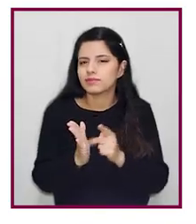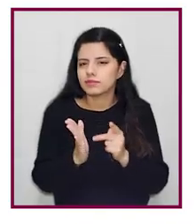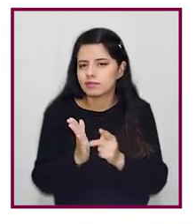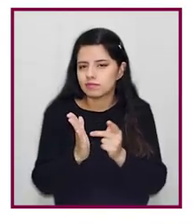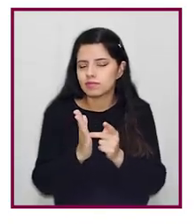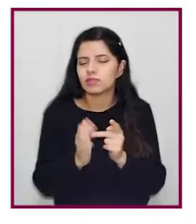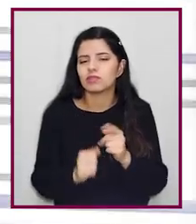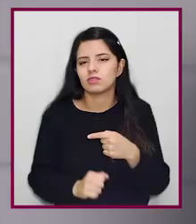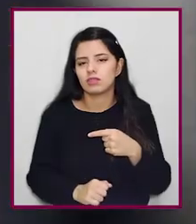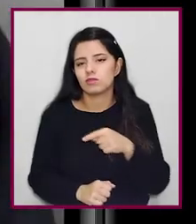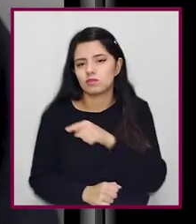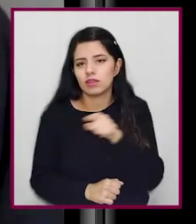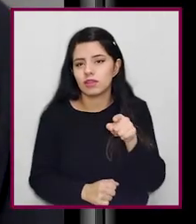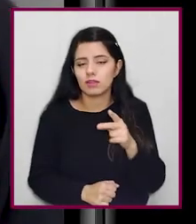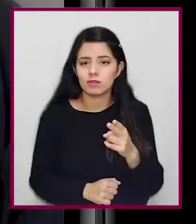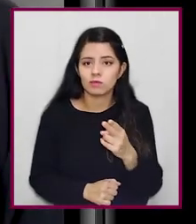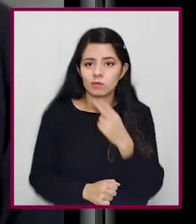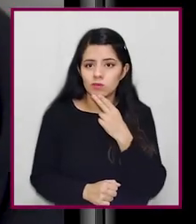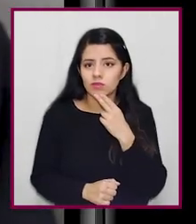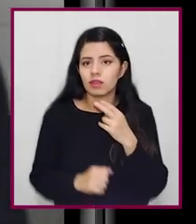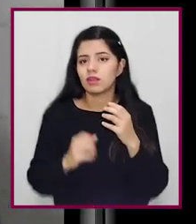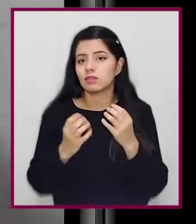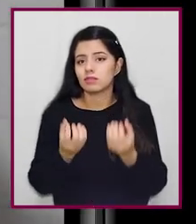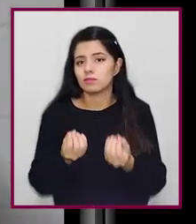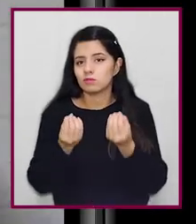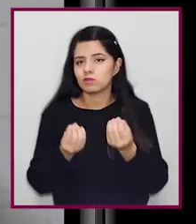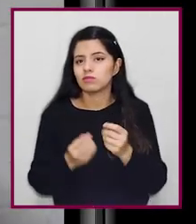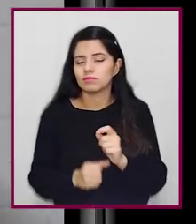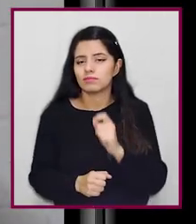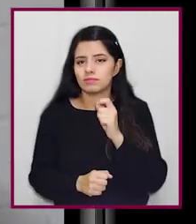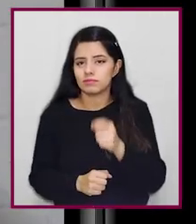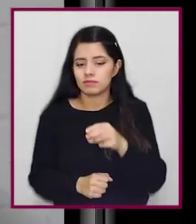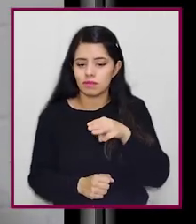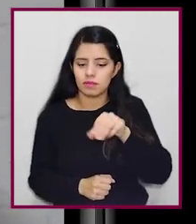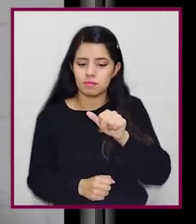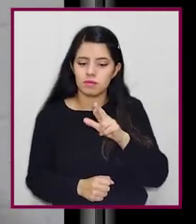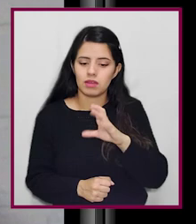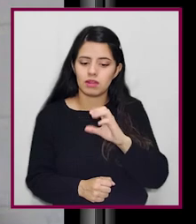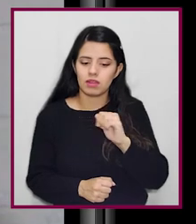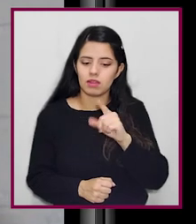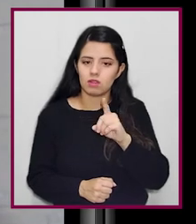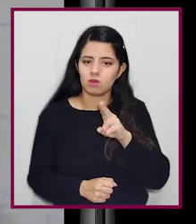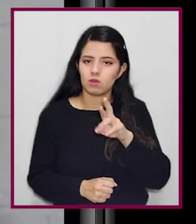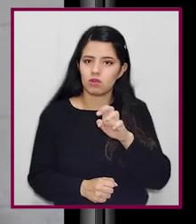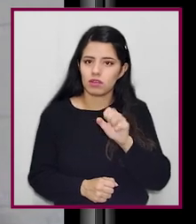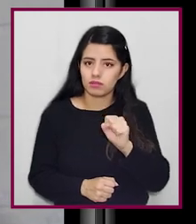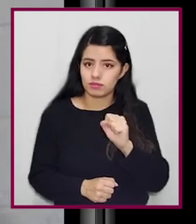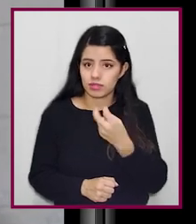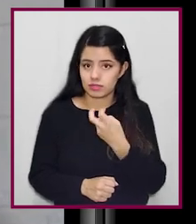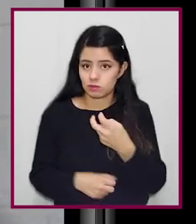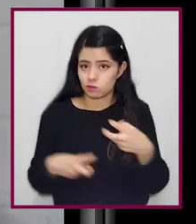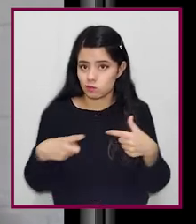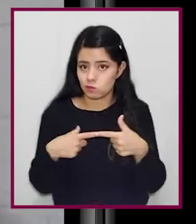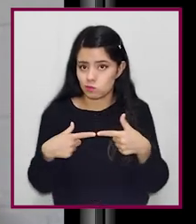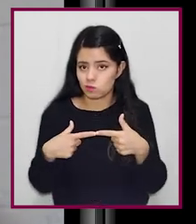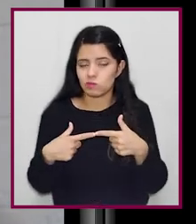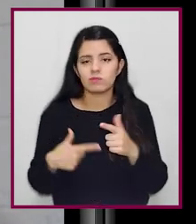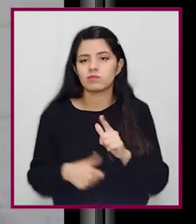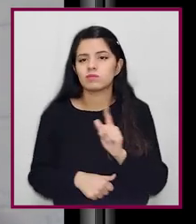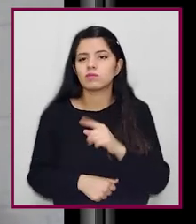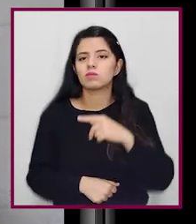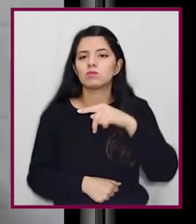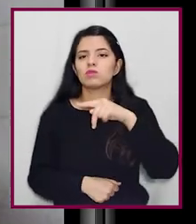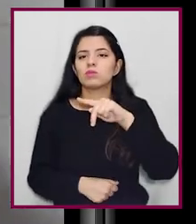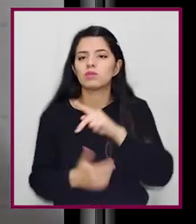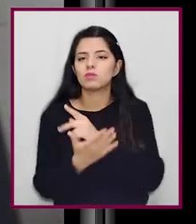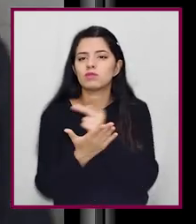tanto provecho de los marcadores o bookmarks. Estos no son parte de Google propiamente, sino que son parte de tu navegador, del